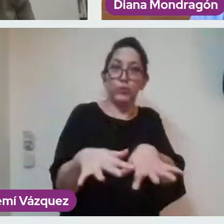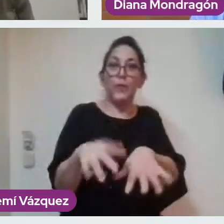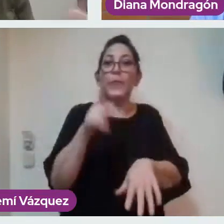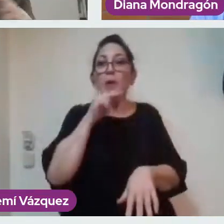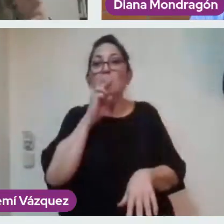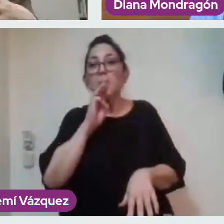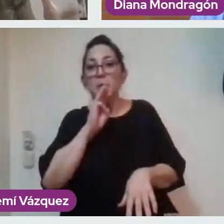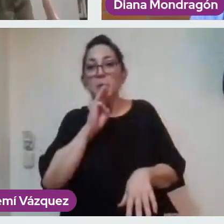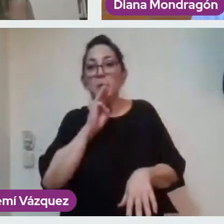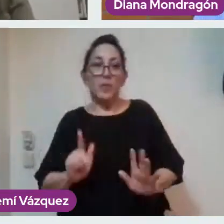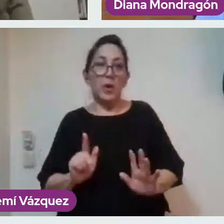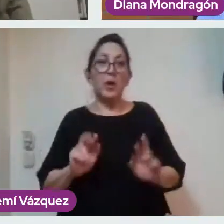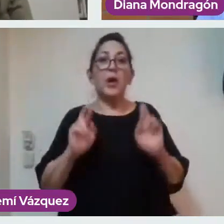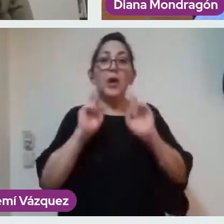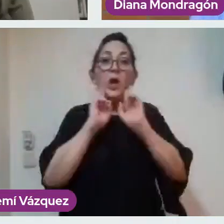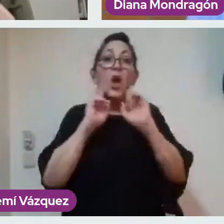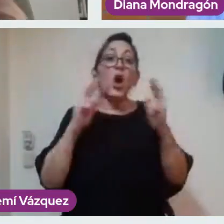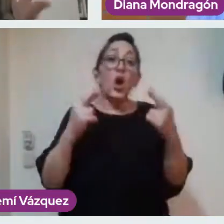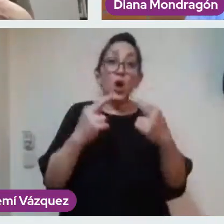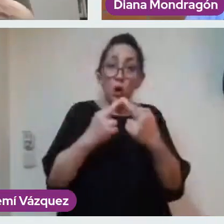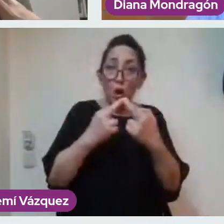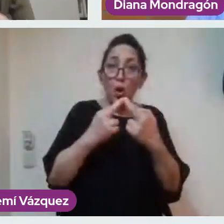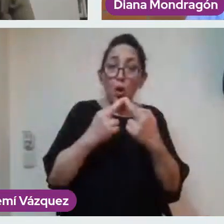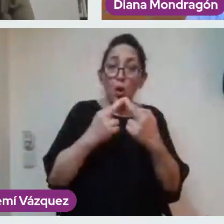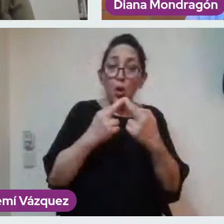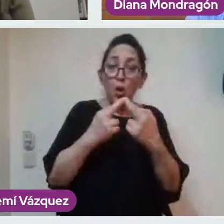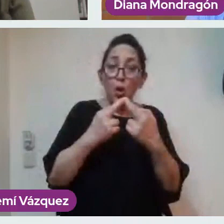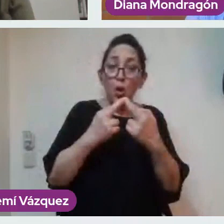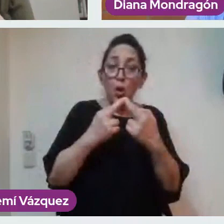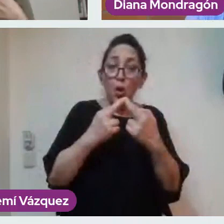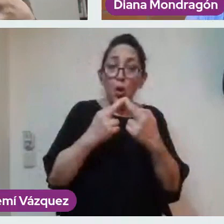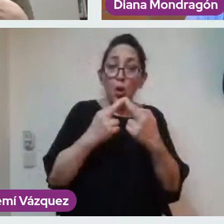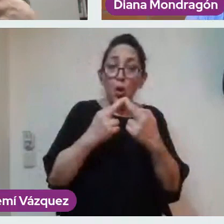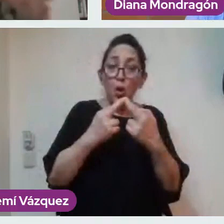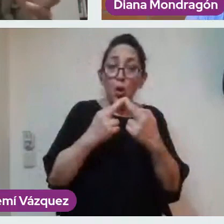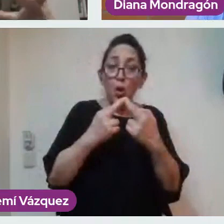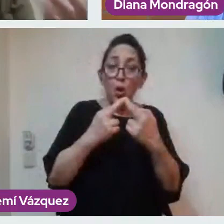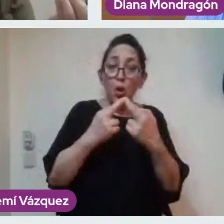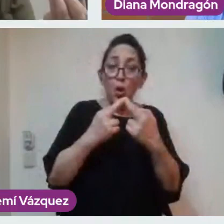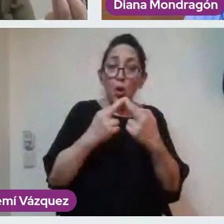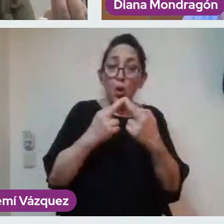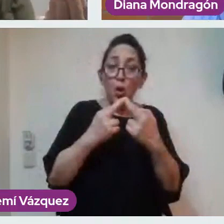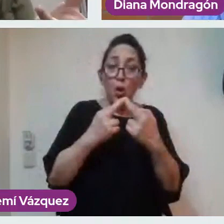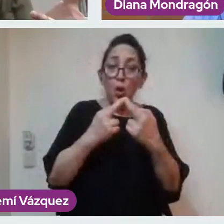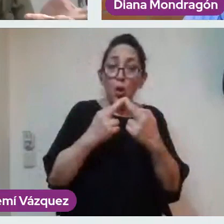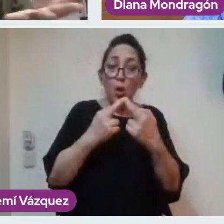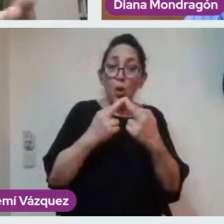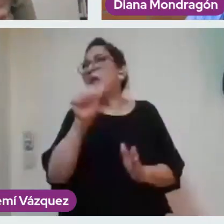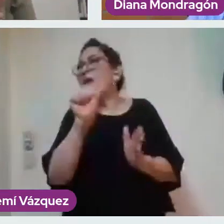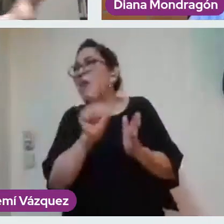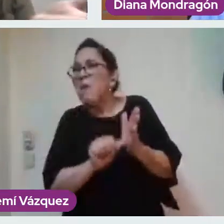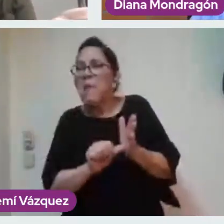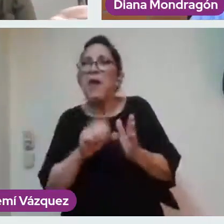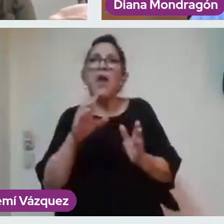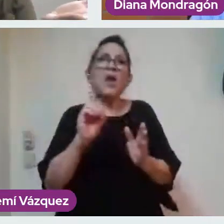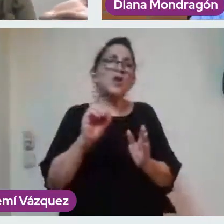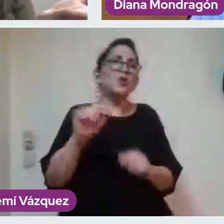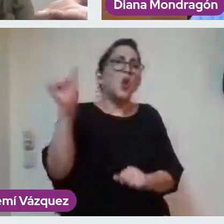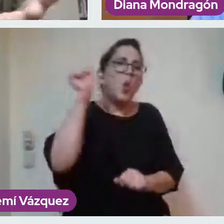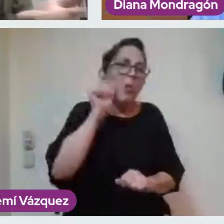organizar reuniones regularmente, ¿no? Donde, bueno, pues sean estos espacios de una comunicación abierta entre